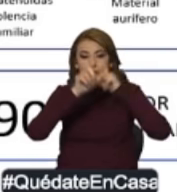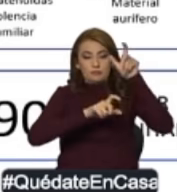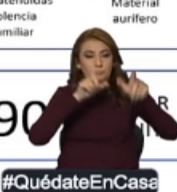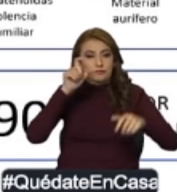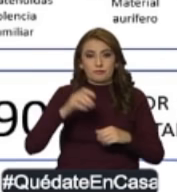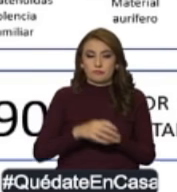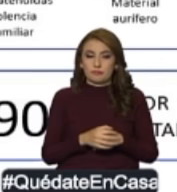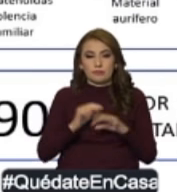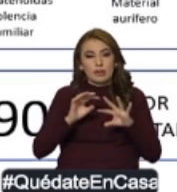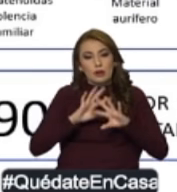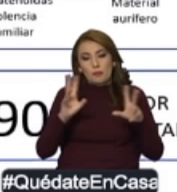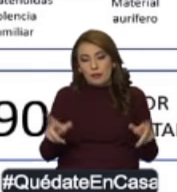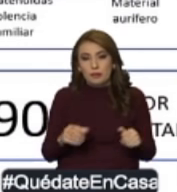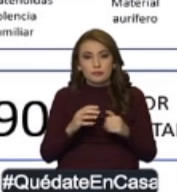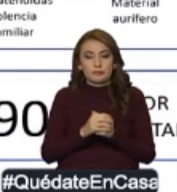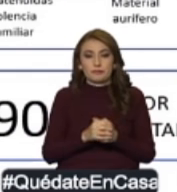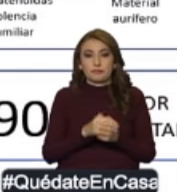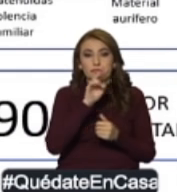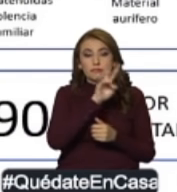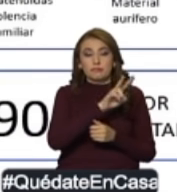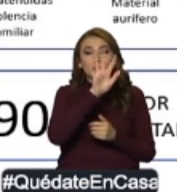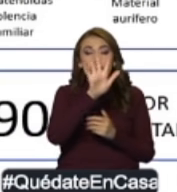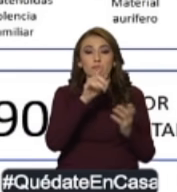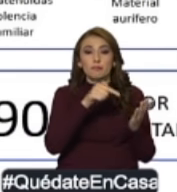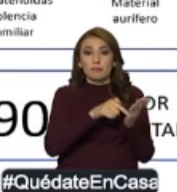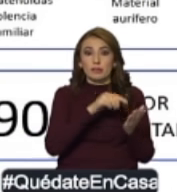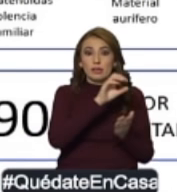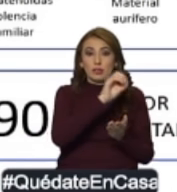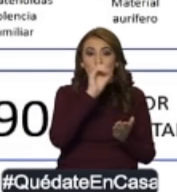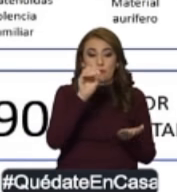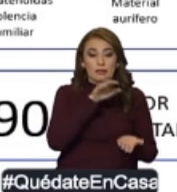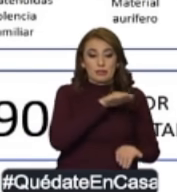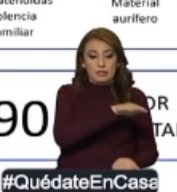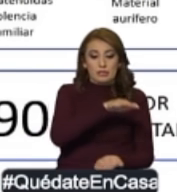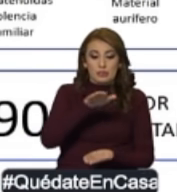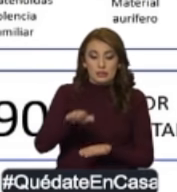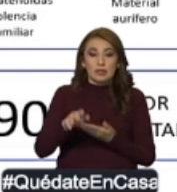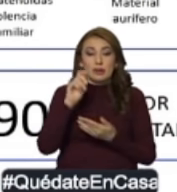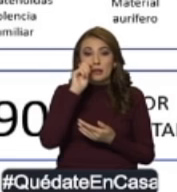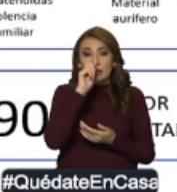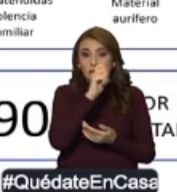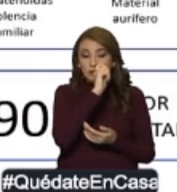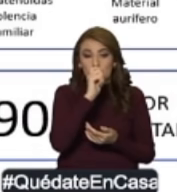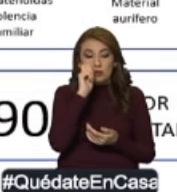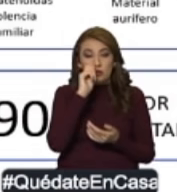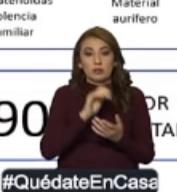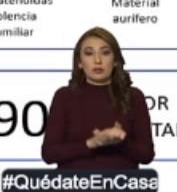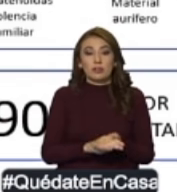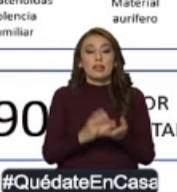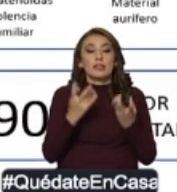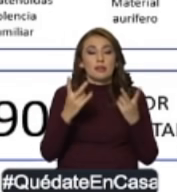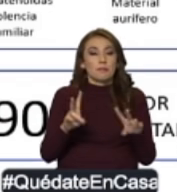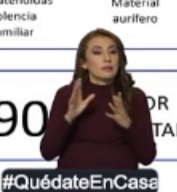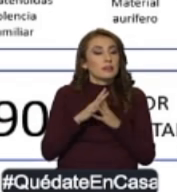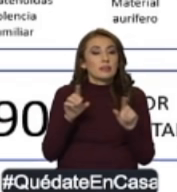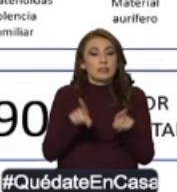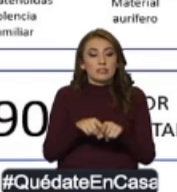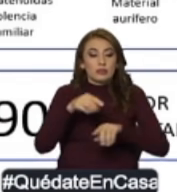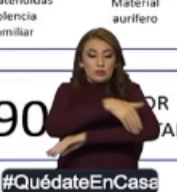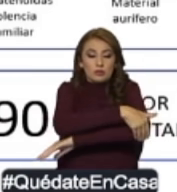común. Se han decomisado 25.500 kilos de sustancias sujetas a fiscalización. Hemos retirado de la